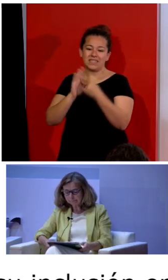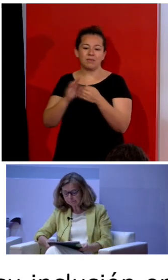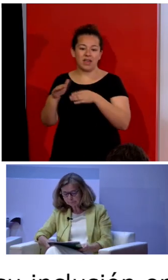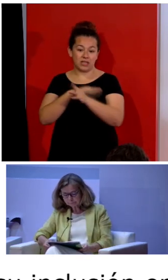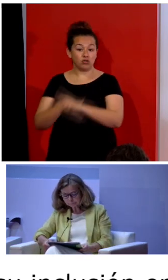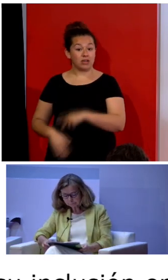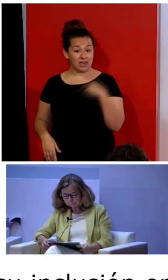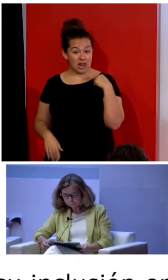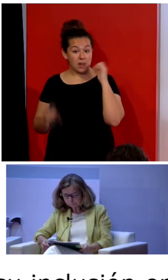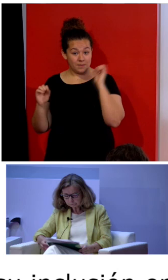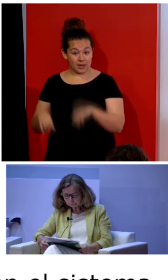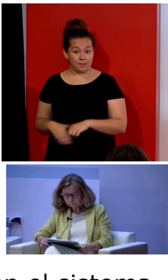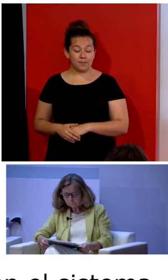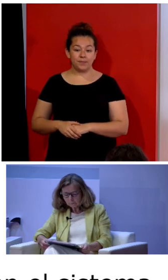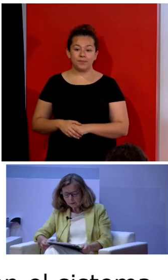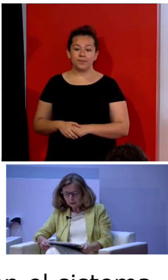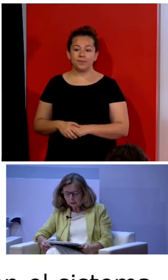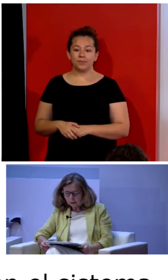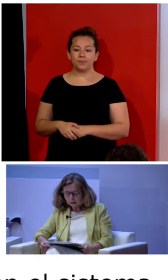¿vale?